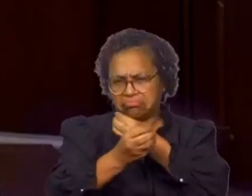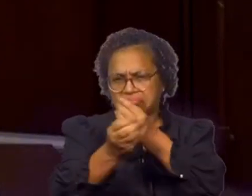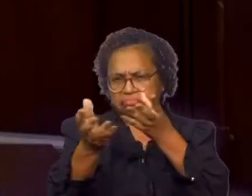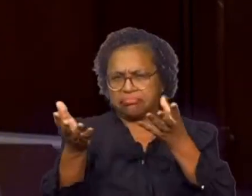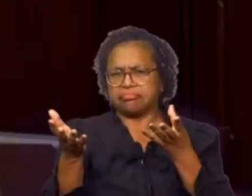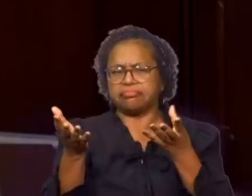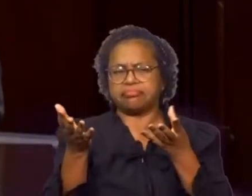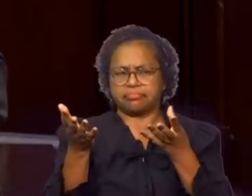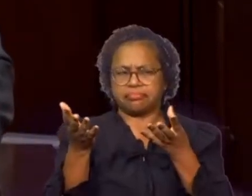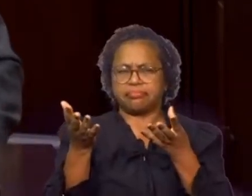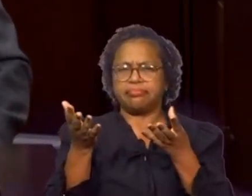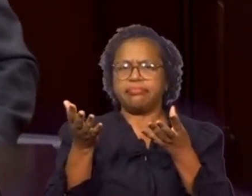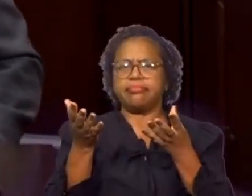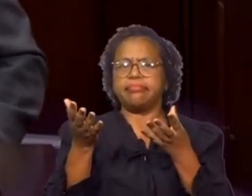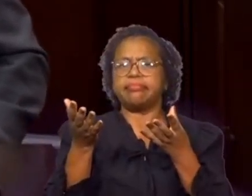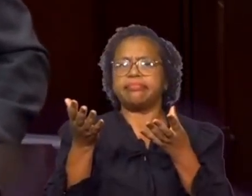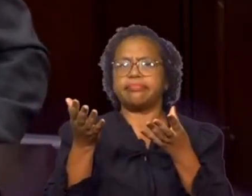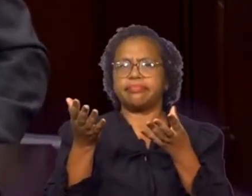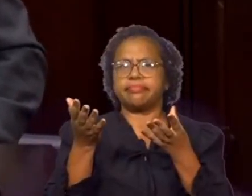por último,